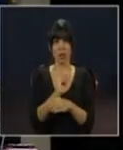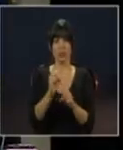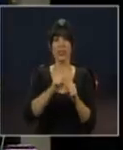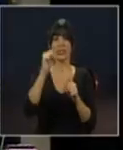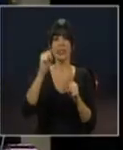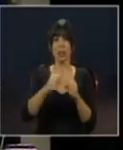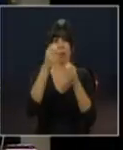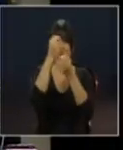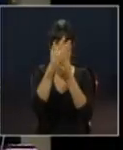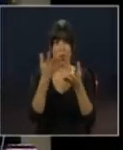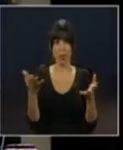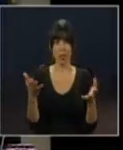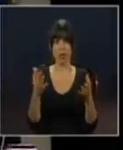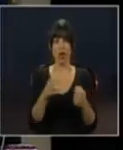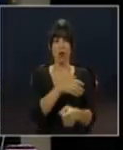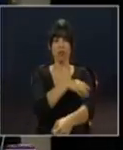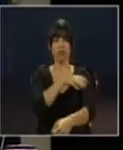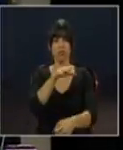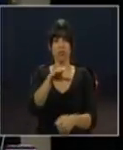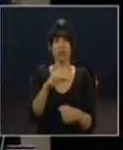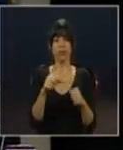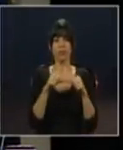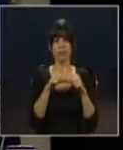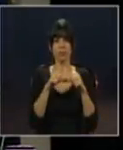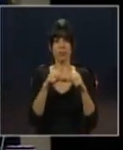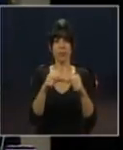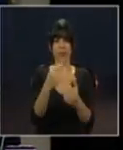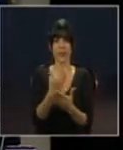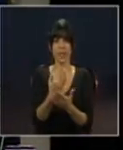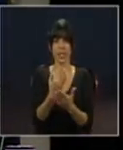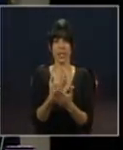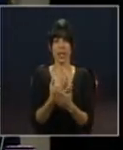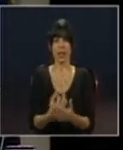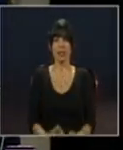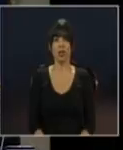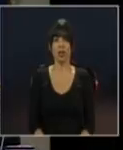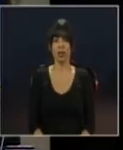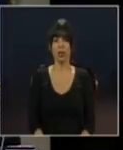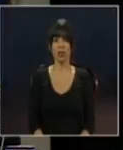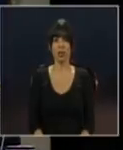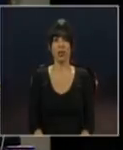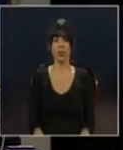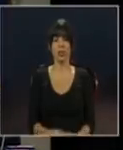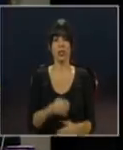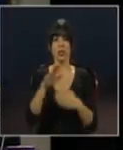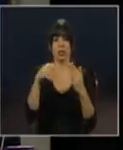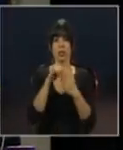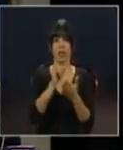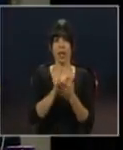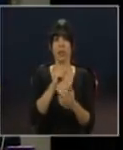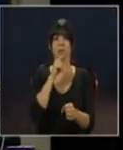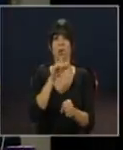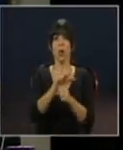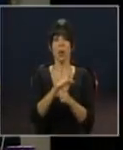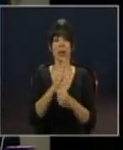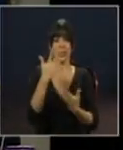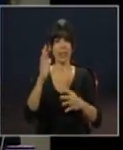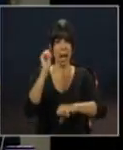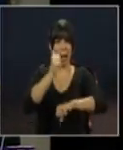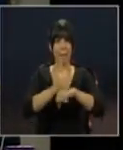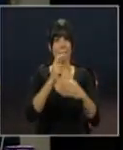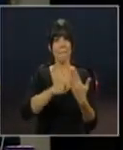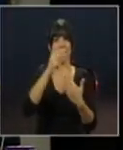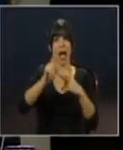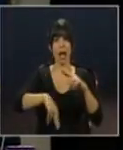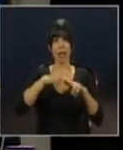sistemas de información y fortalecer su sostenibilidad financiera. Todo ello en cumplimiento con lo establecido en el Plan